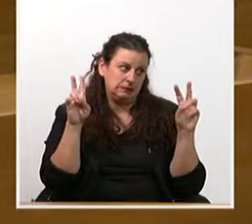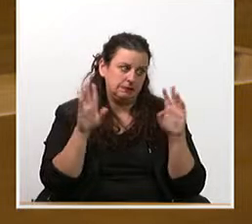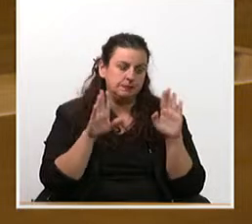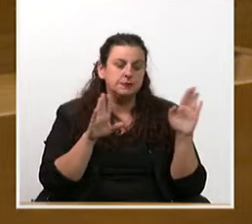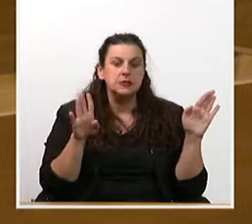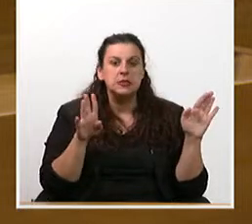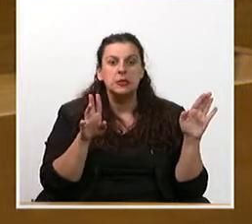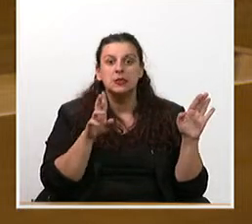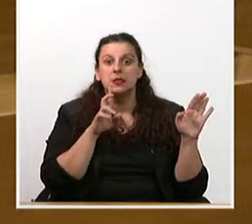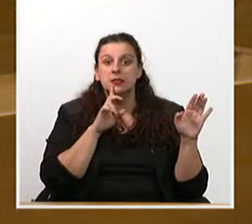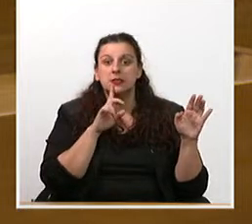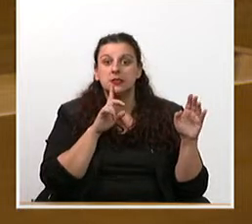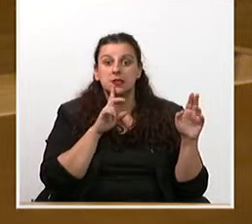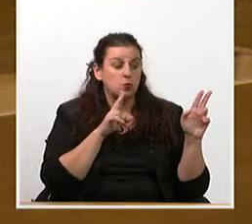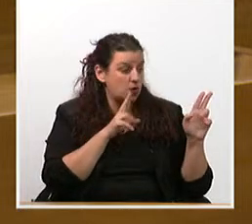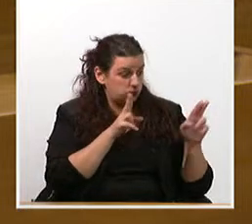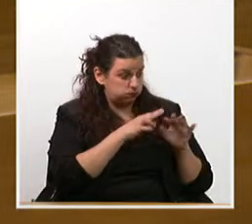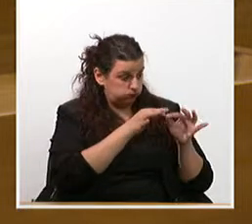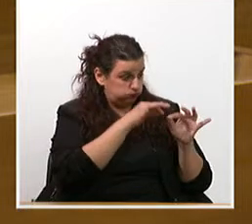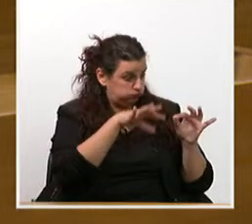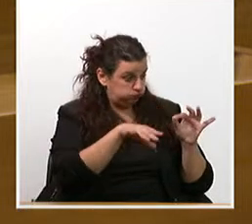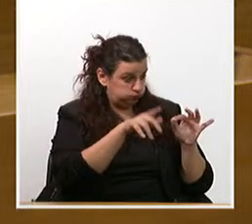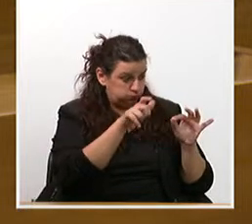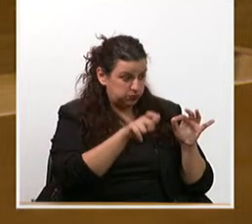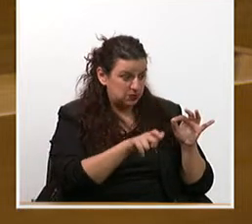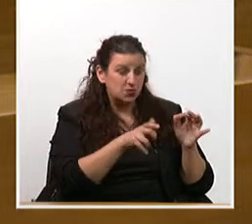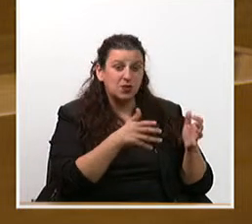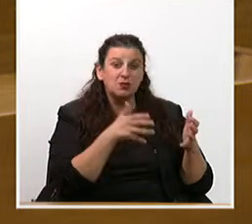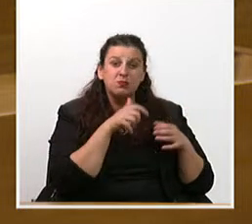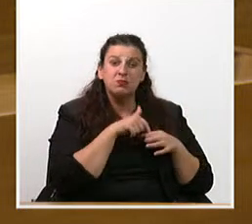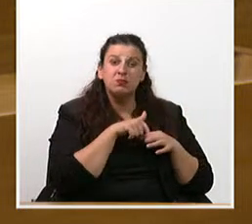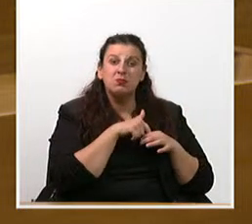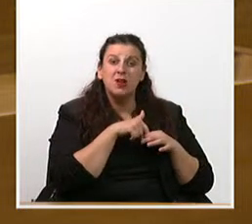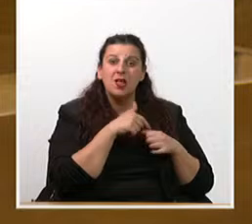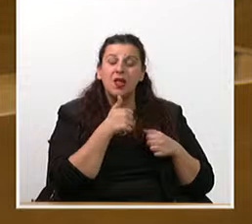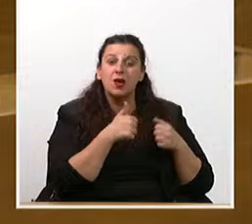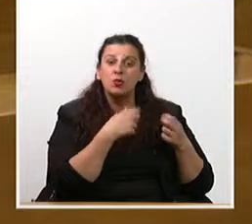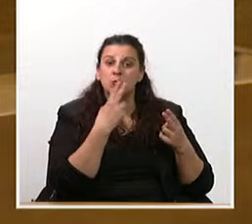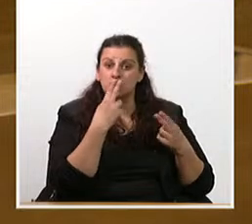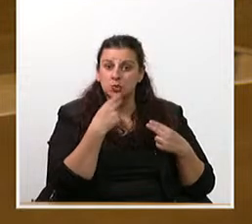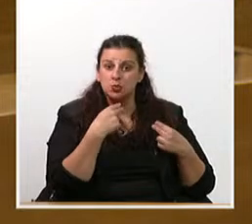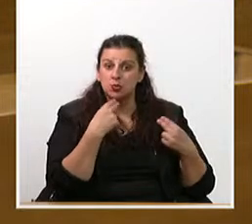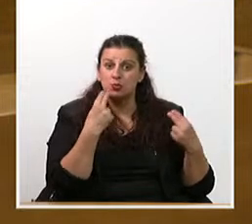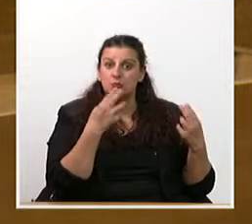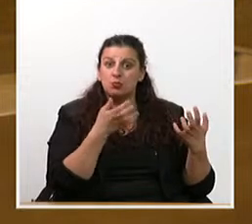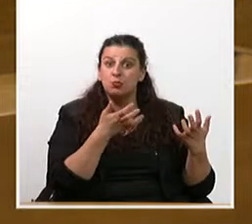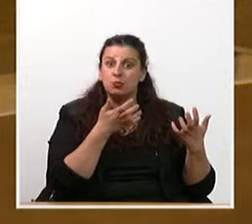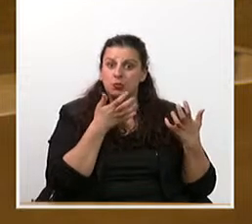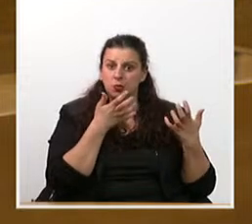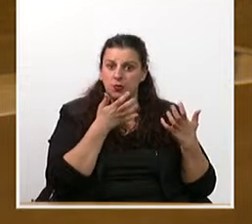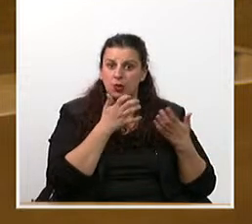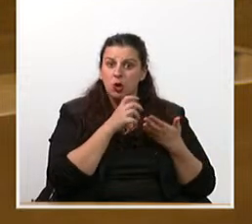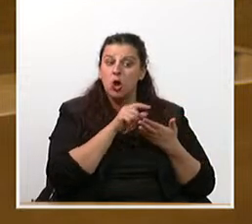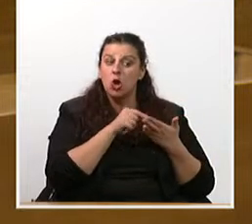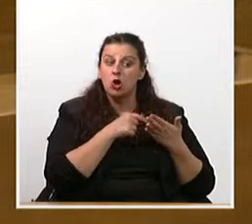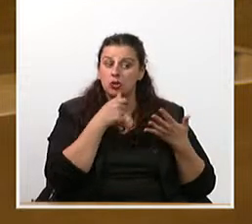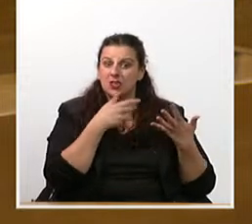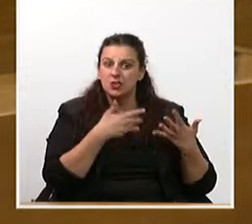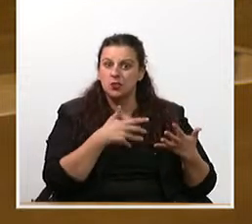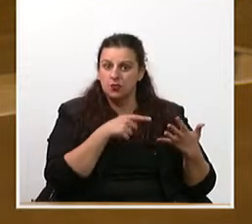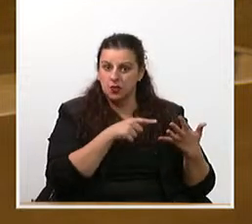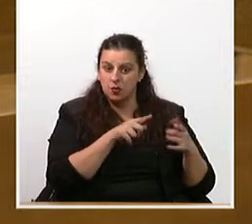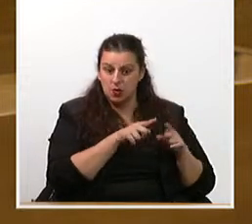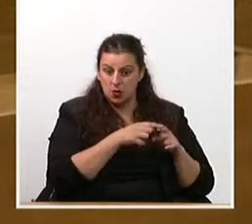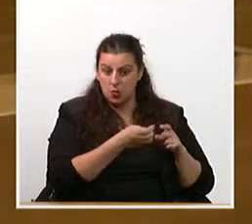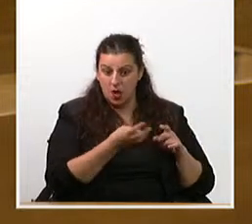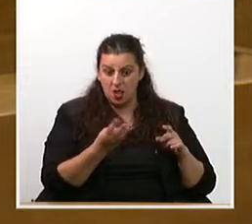esen a una persona que va la un concurs públ y el cont vior ig